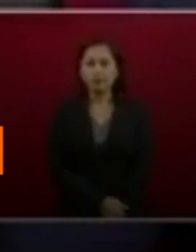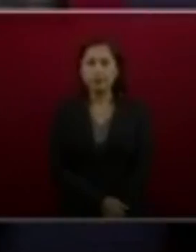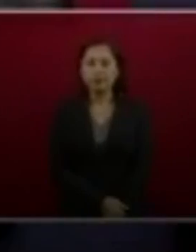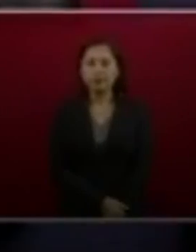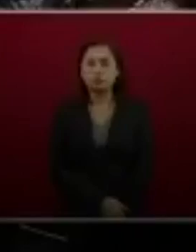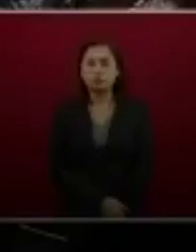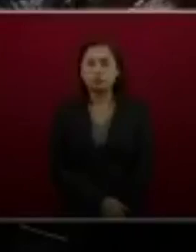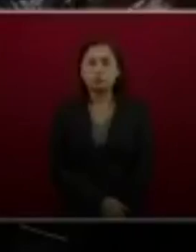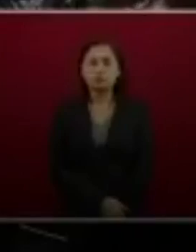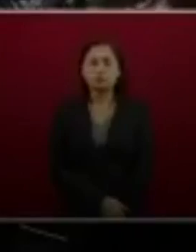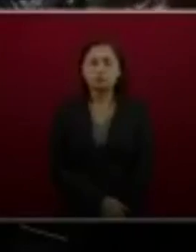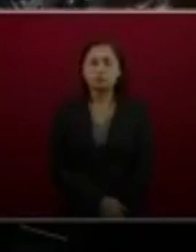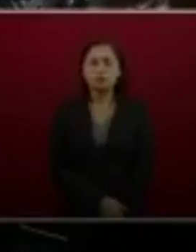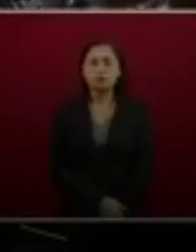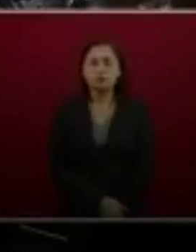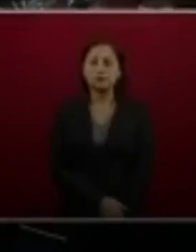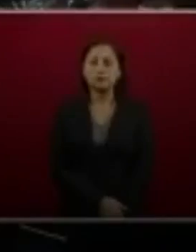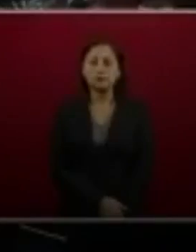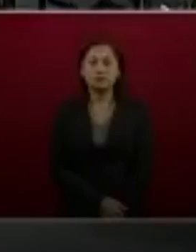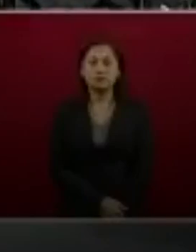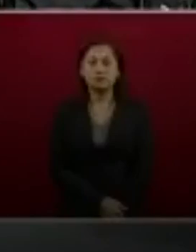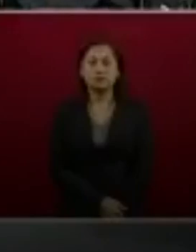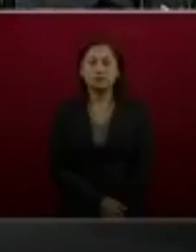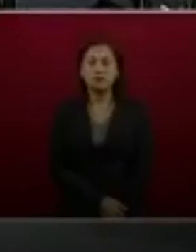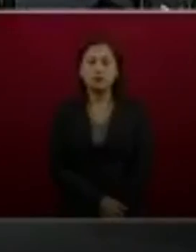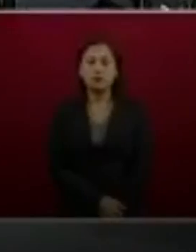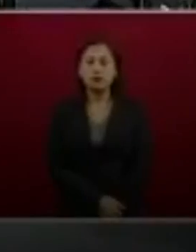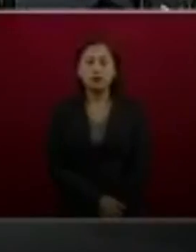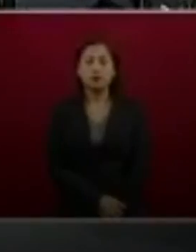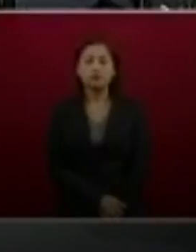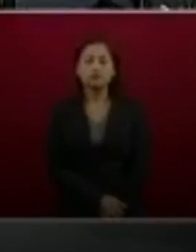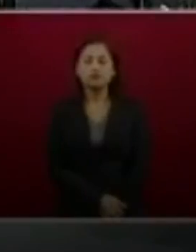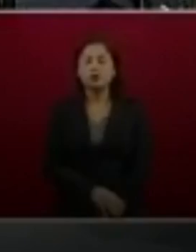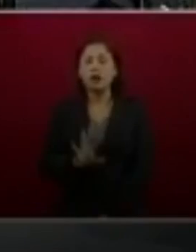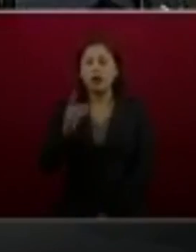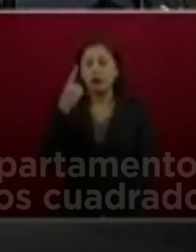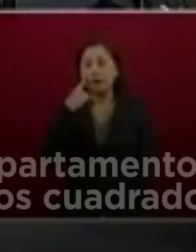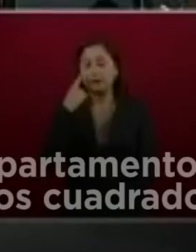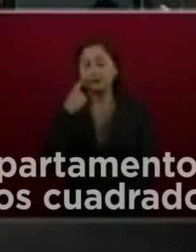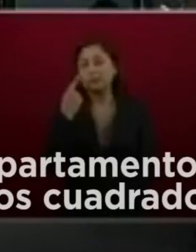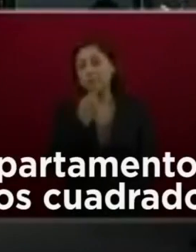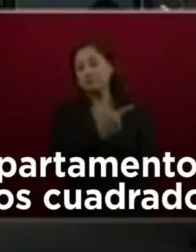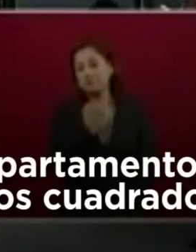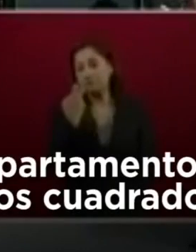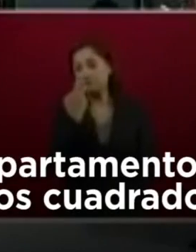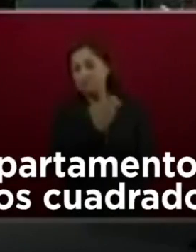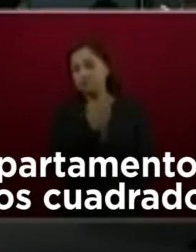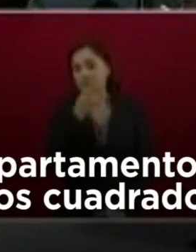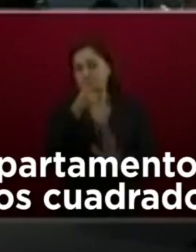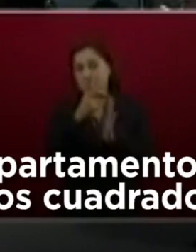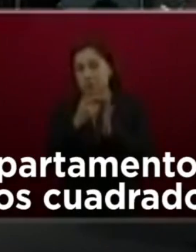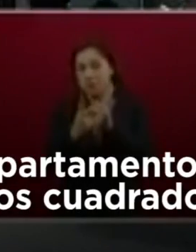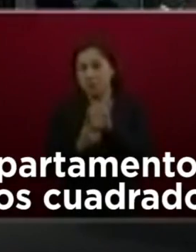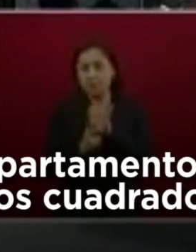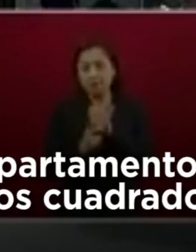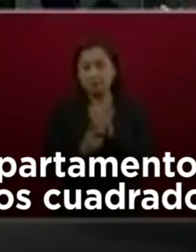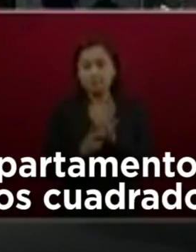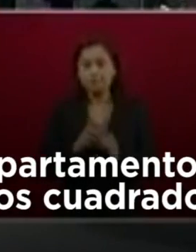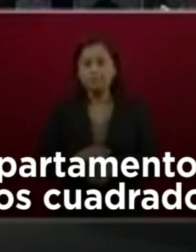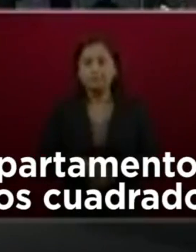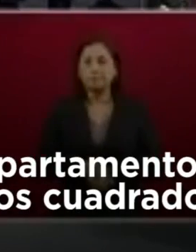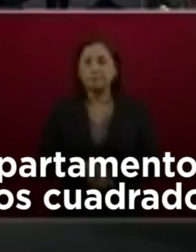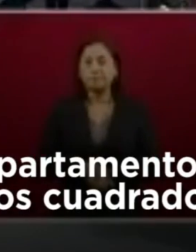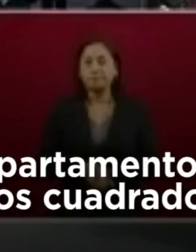Vamos dos. A ver. Bueno, pues este es el departamento. Ya estaba